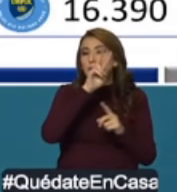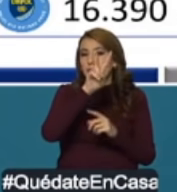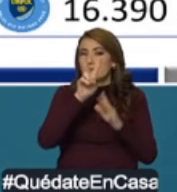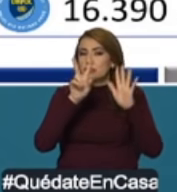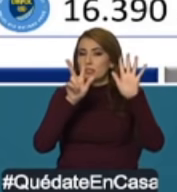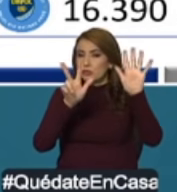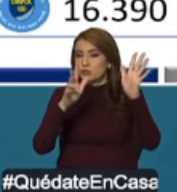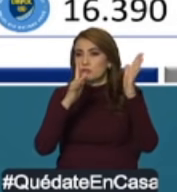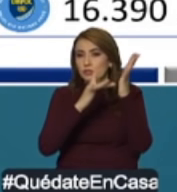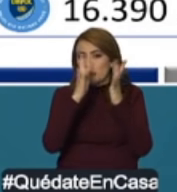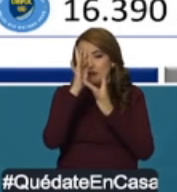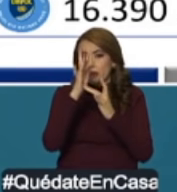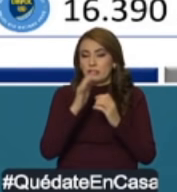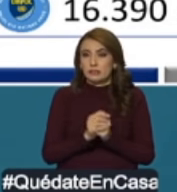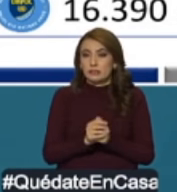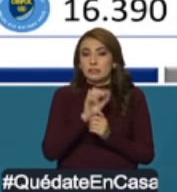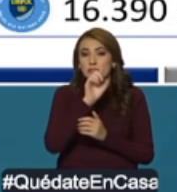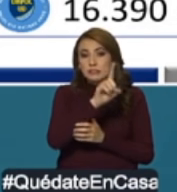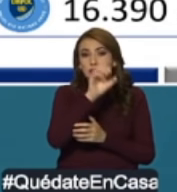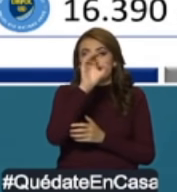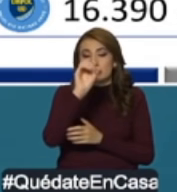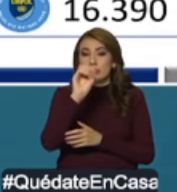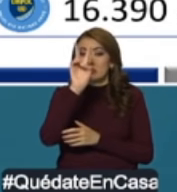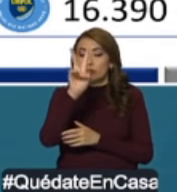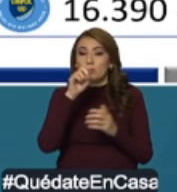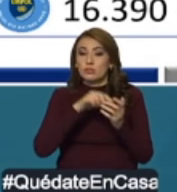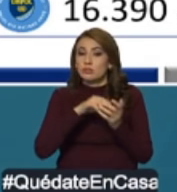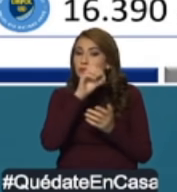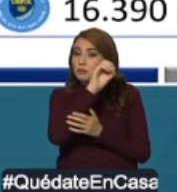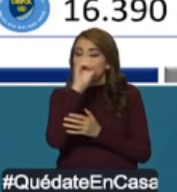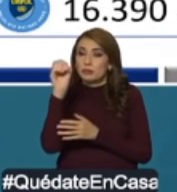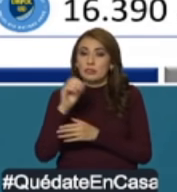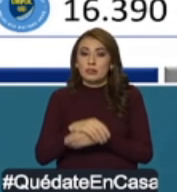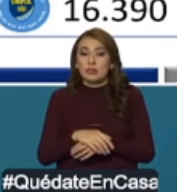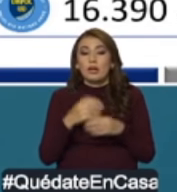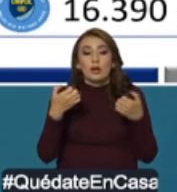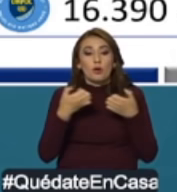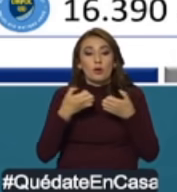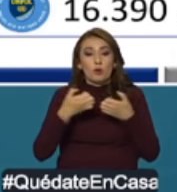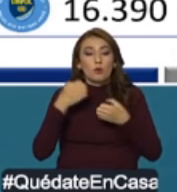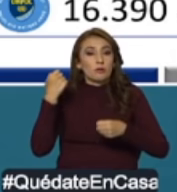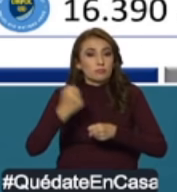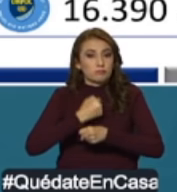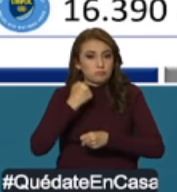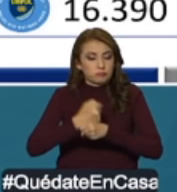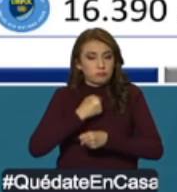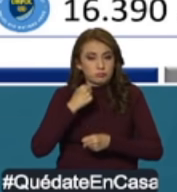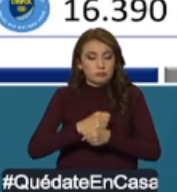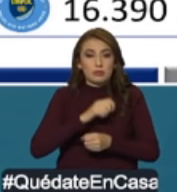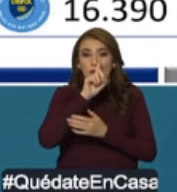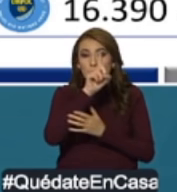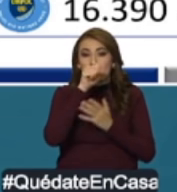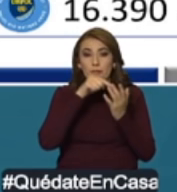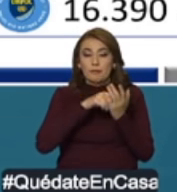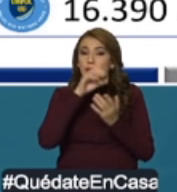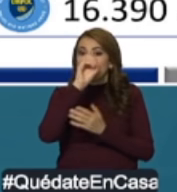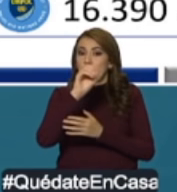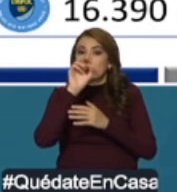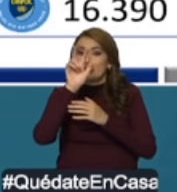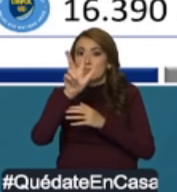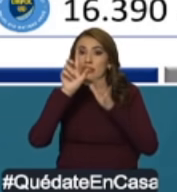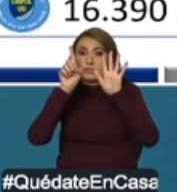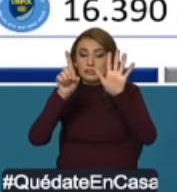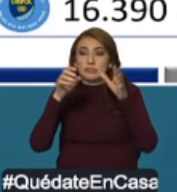abril, hemos hecho 102.428 operativos, 1.036 personas han sido